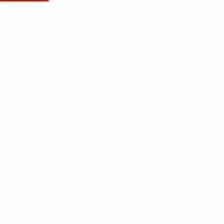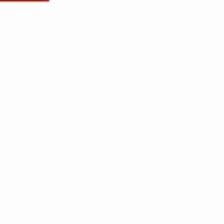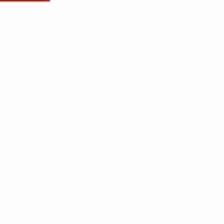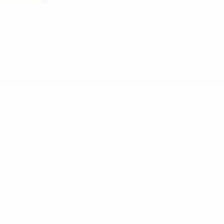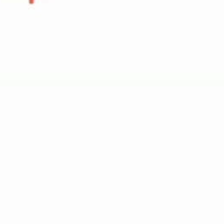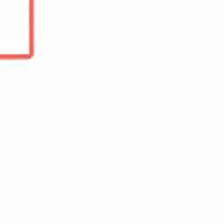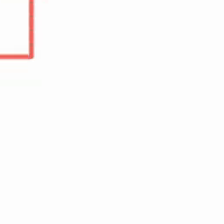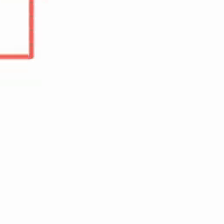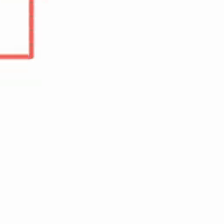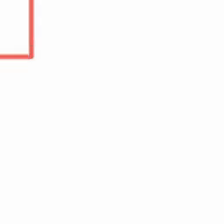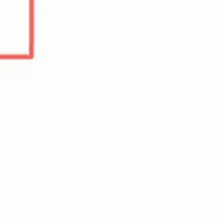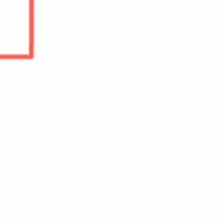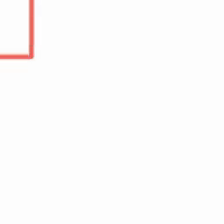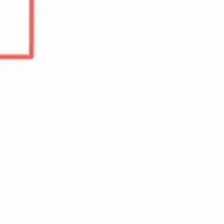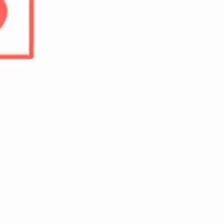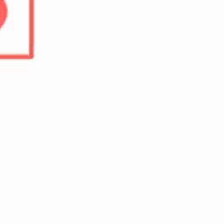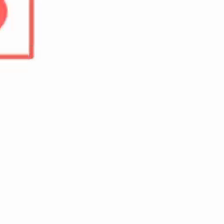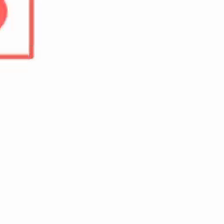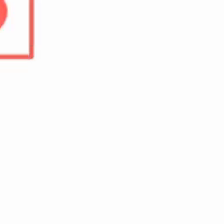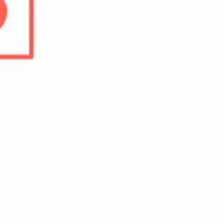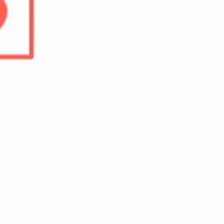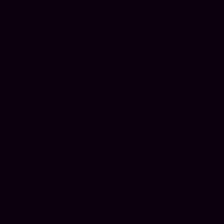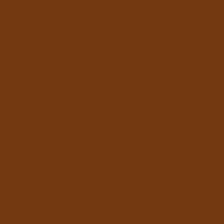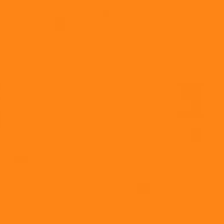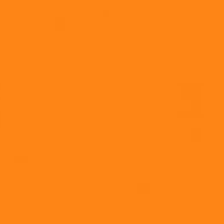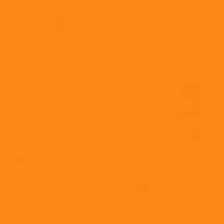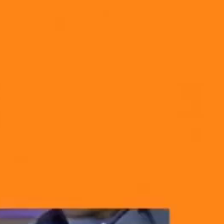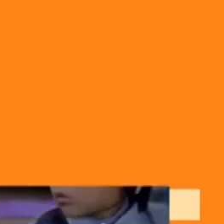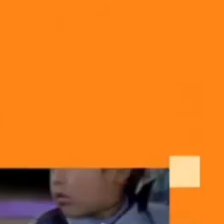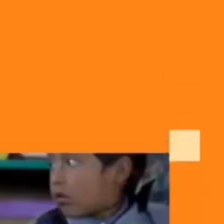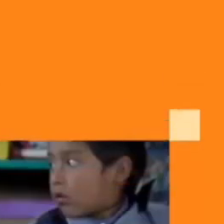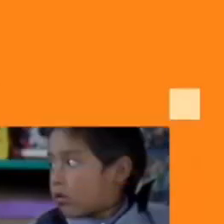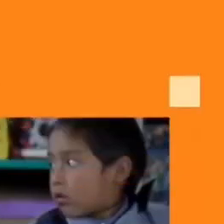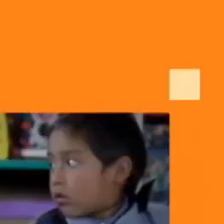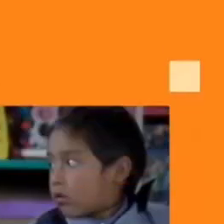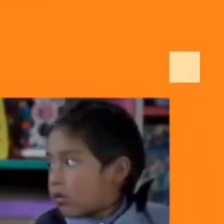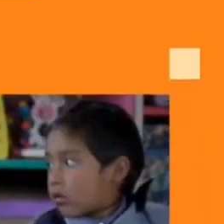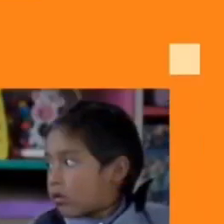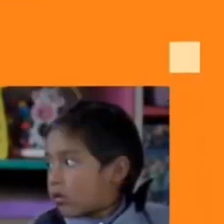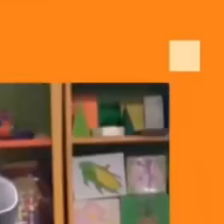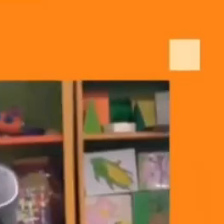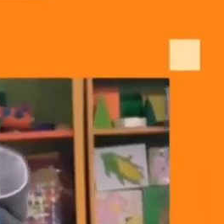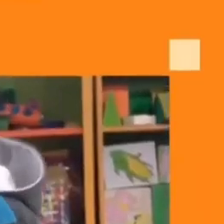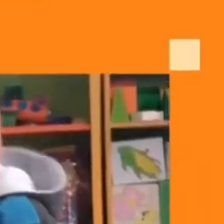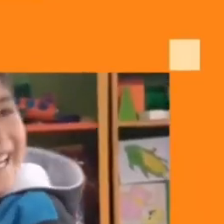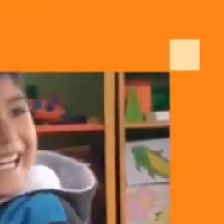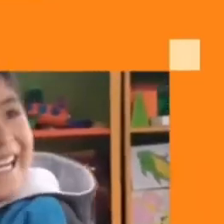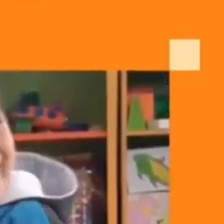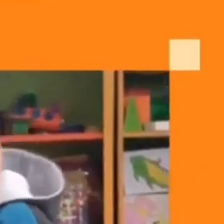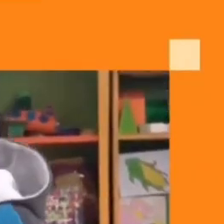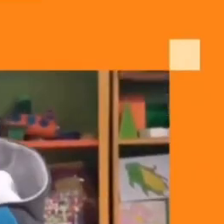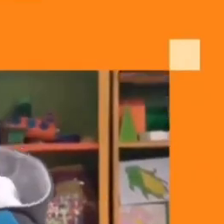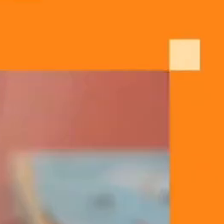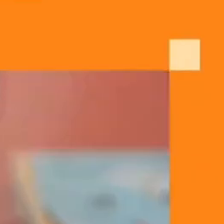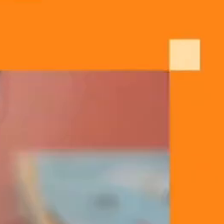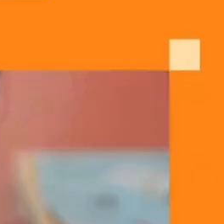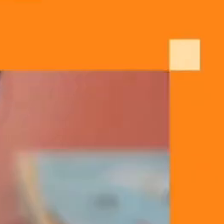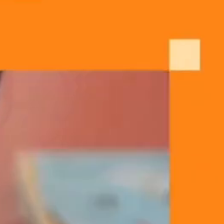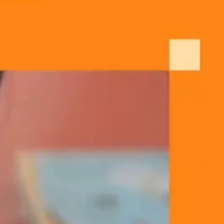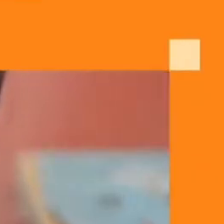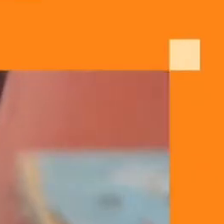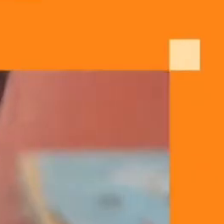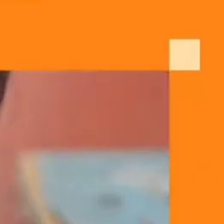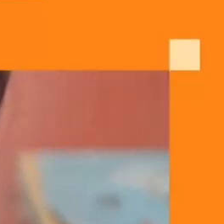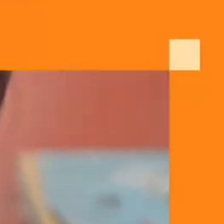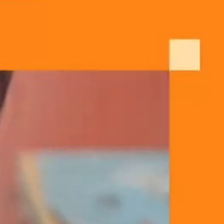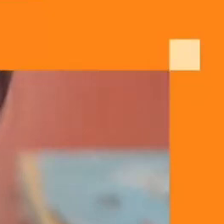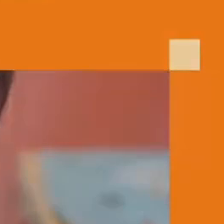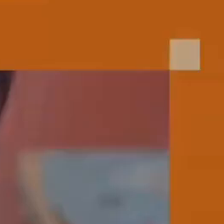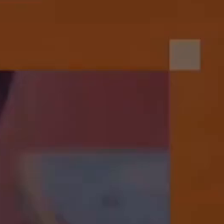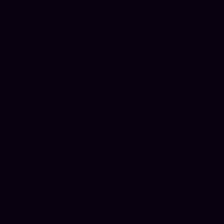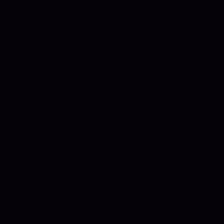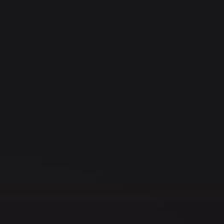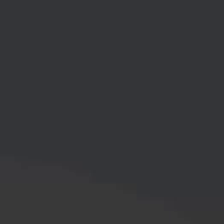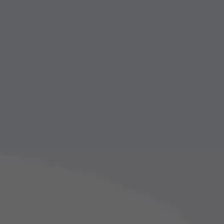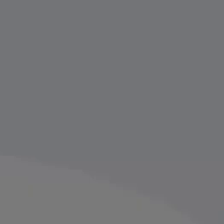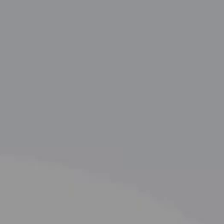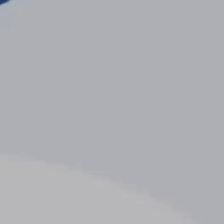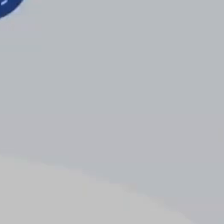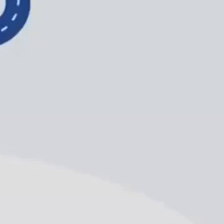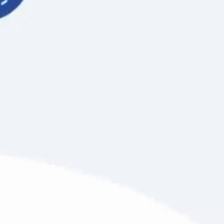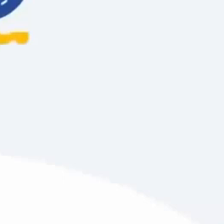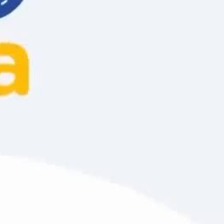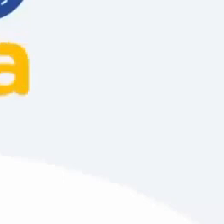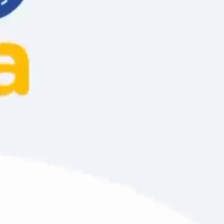Gobierno del Perú. El Perú primero. Estamos viendo Aprendo en Casa, secundaria.